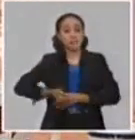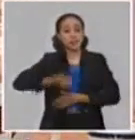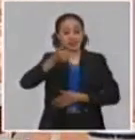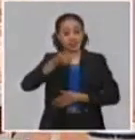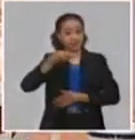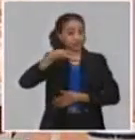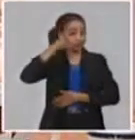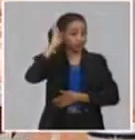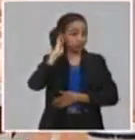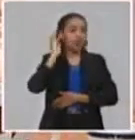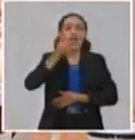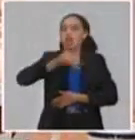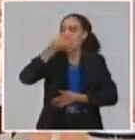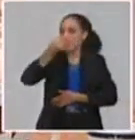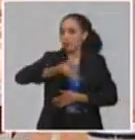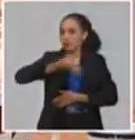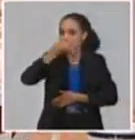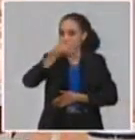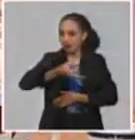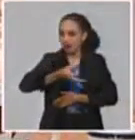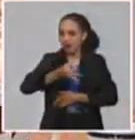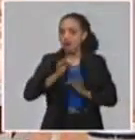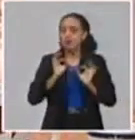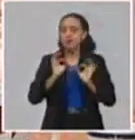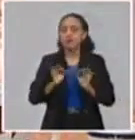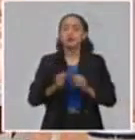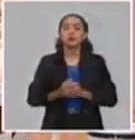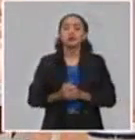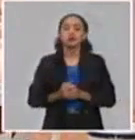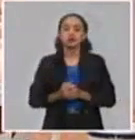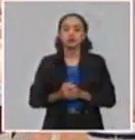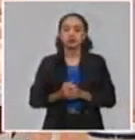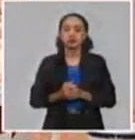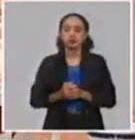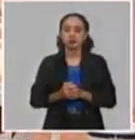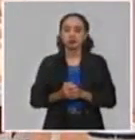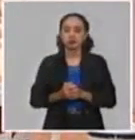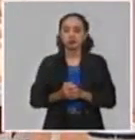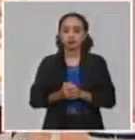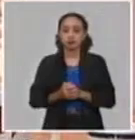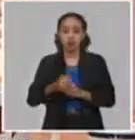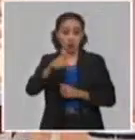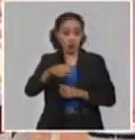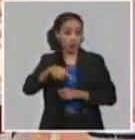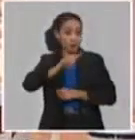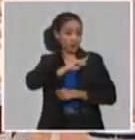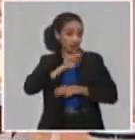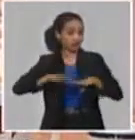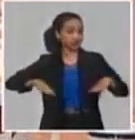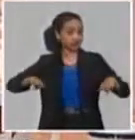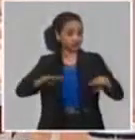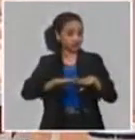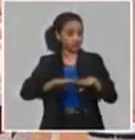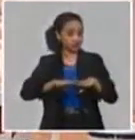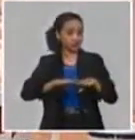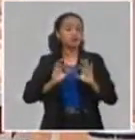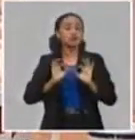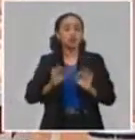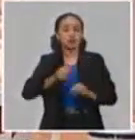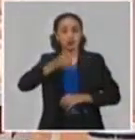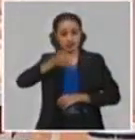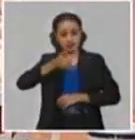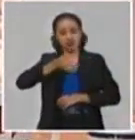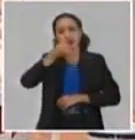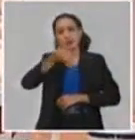explicaba en las palabras que se pasaron en la mesa redonda el jueves pasado, que todo lo que